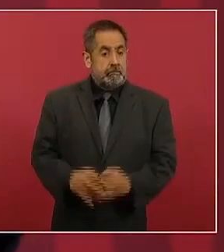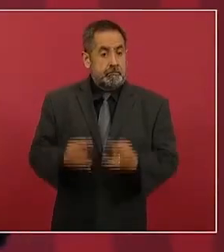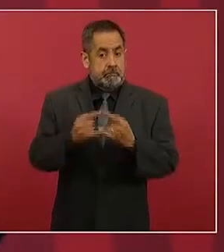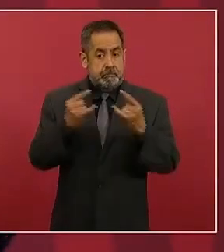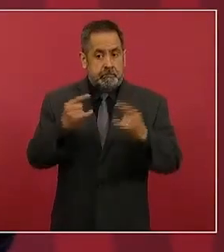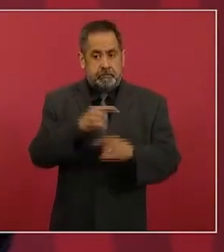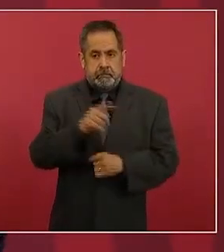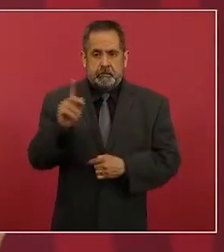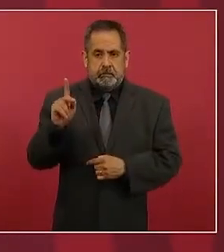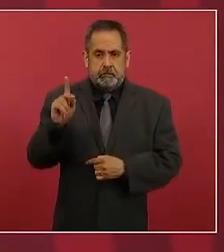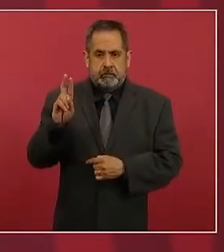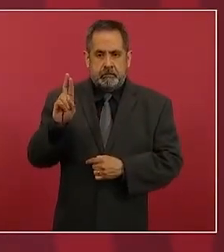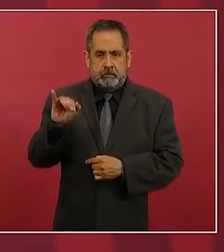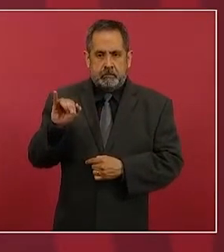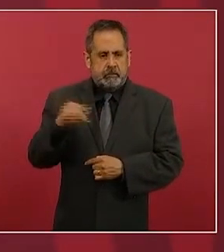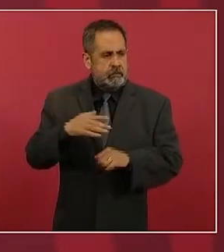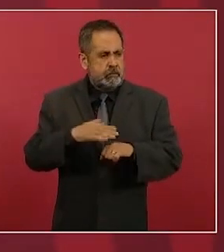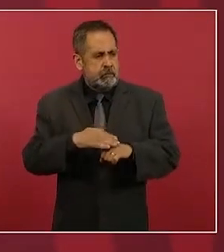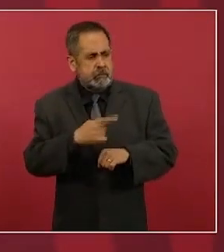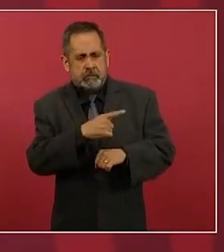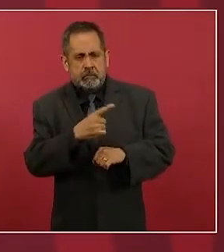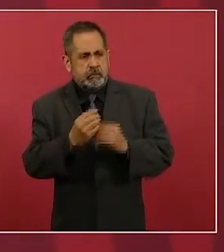¿por qué surge?